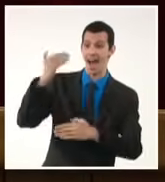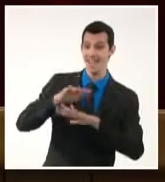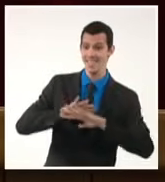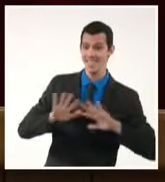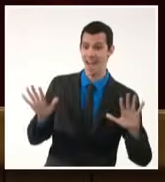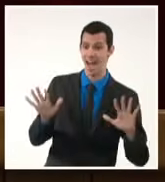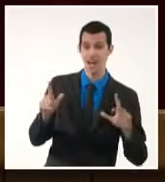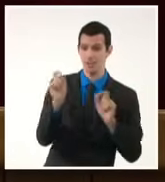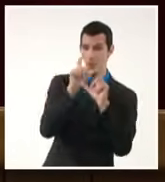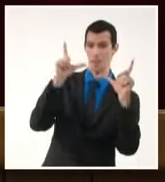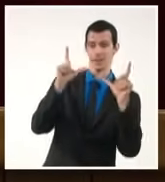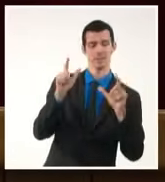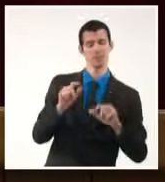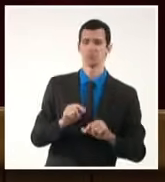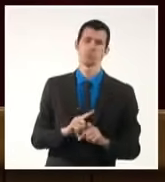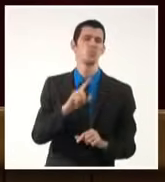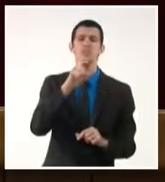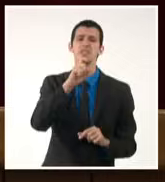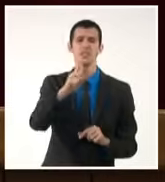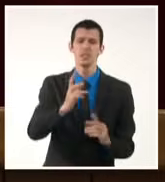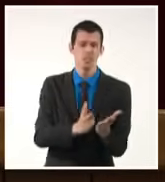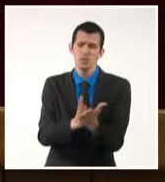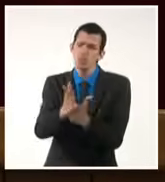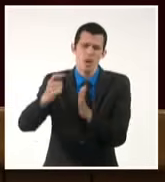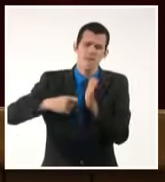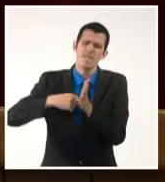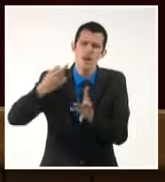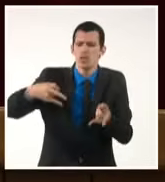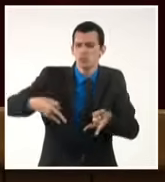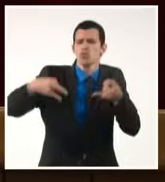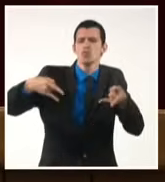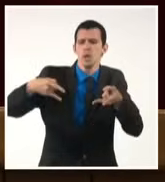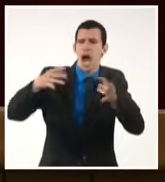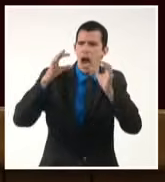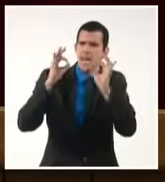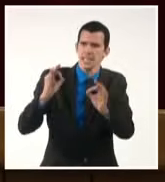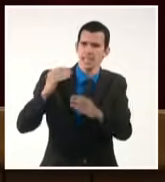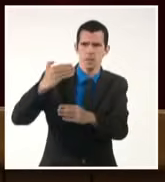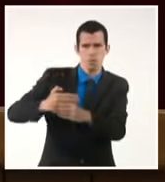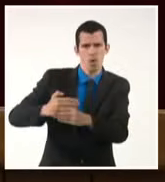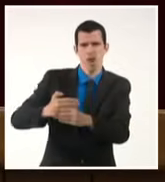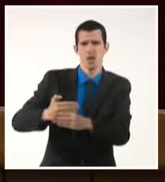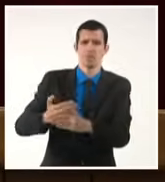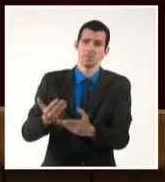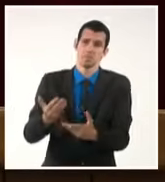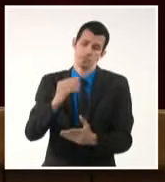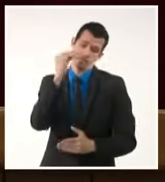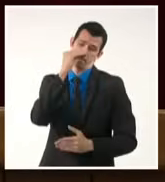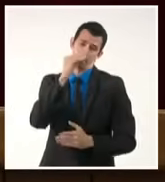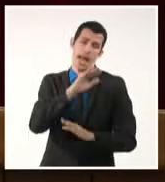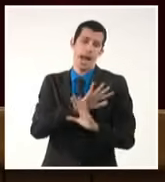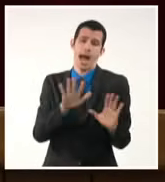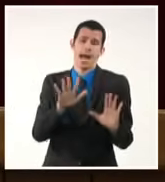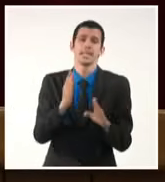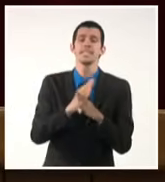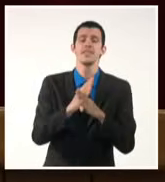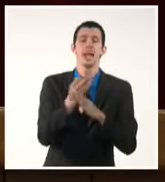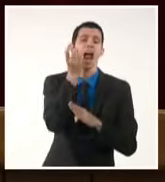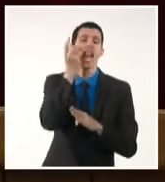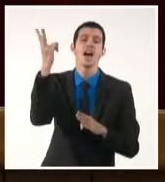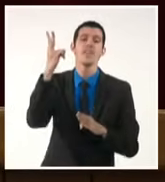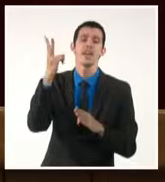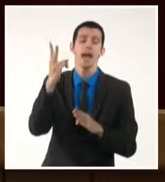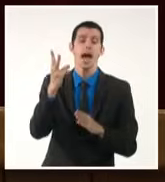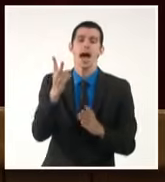debido a que el gobierno de los Estados Unidos continúa lastrado por la falta de voluntad política para avanzar hacia una